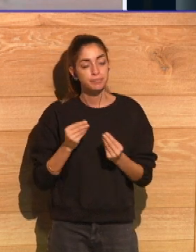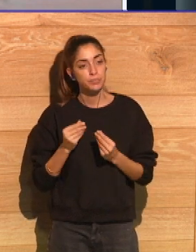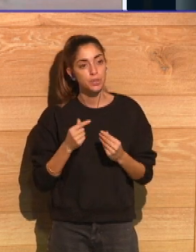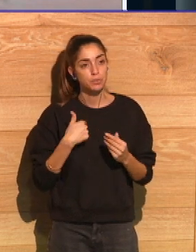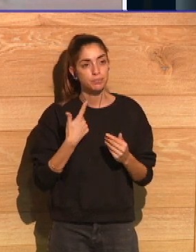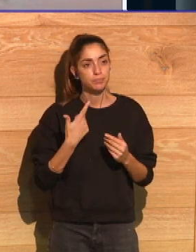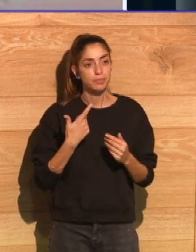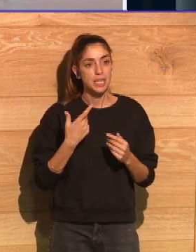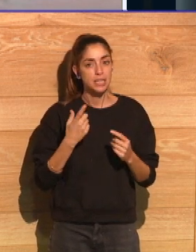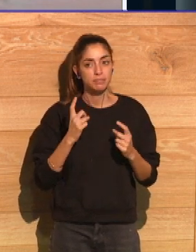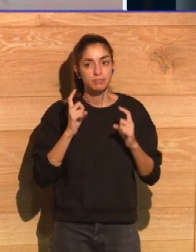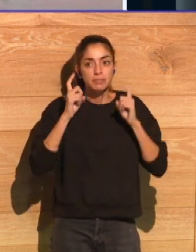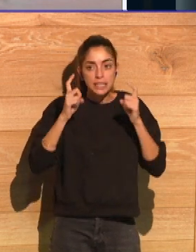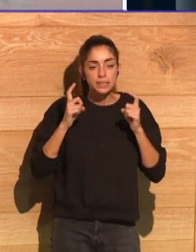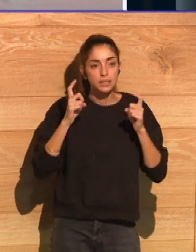observo